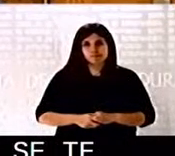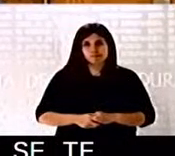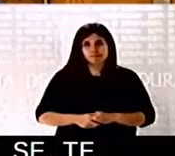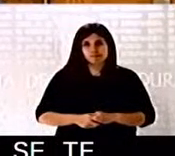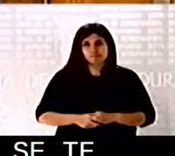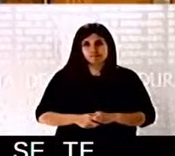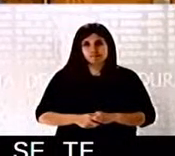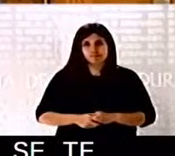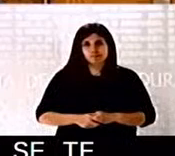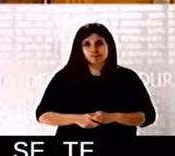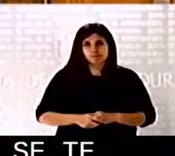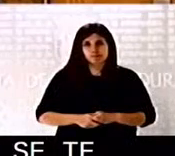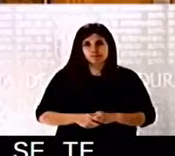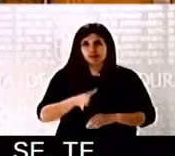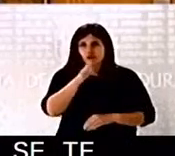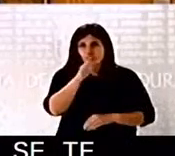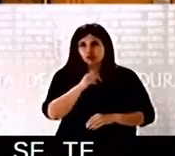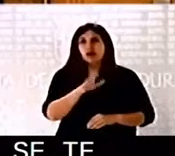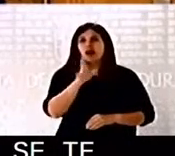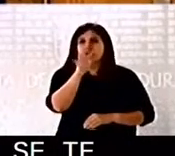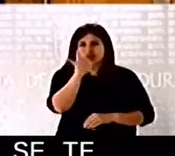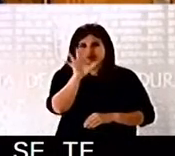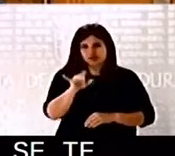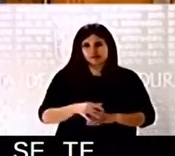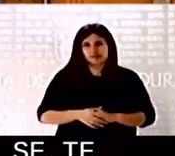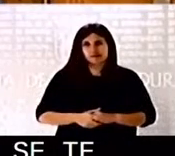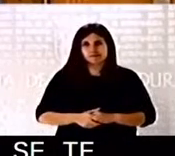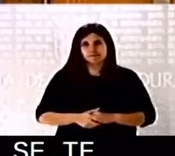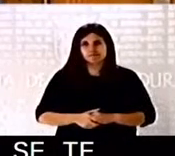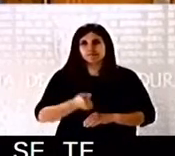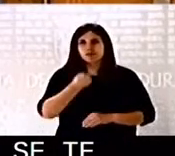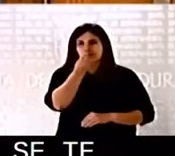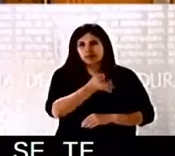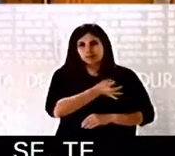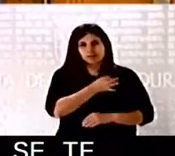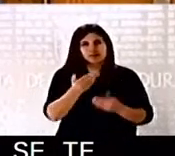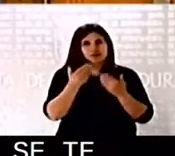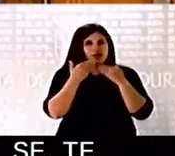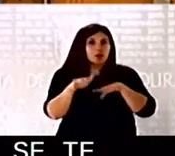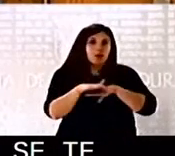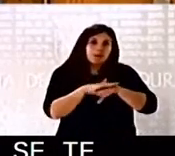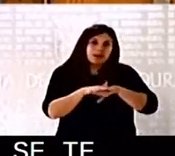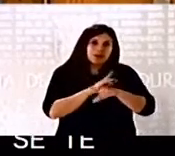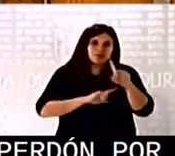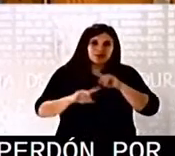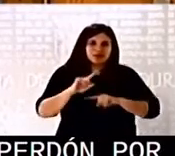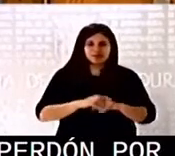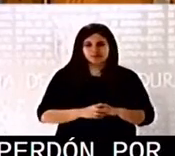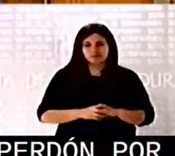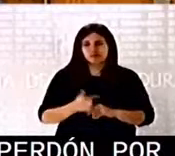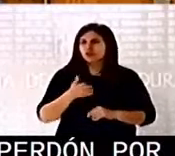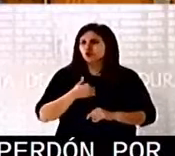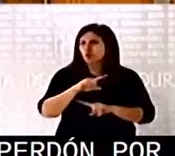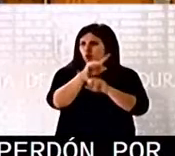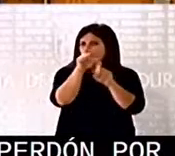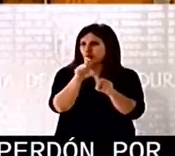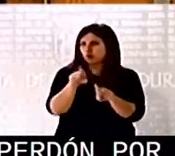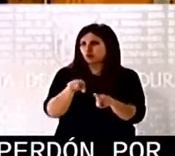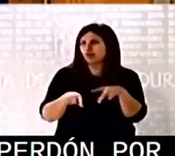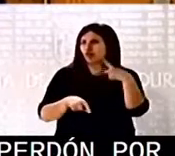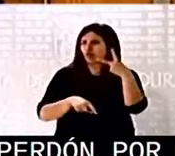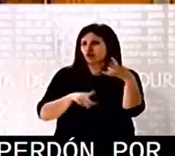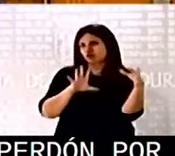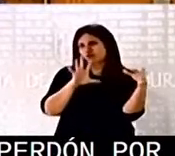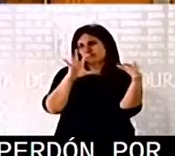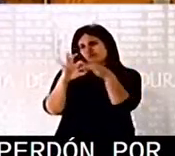Ahora, a ver. ¿Escucha? Sí. Bien, perfecto, gracias. Perdón por el problema. Tengo dos preguntas vinculadas un